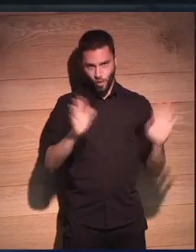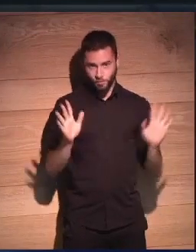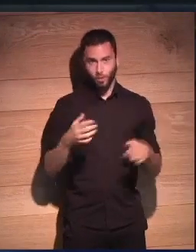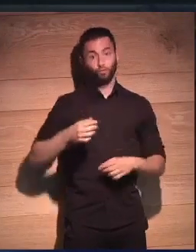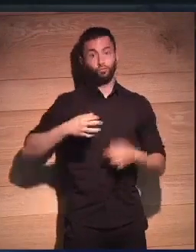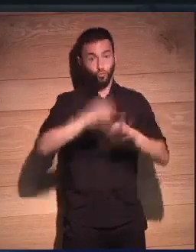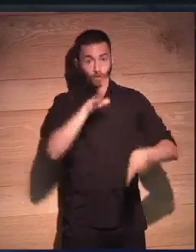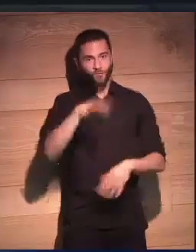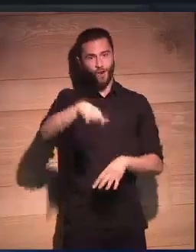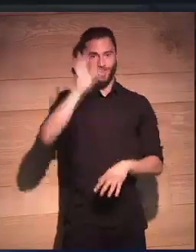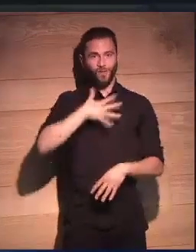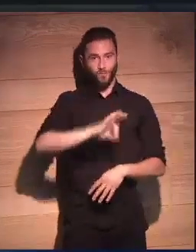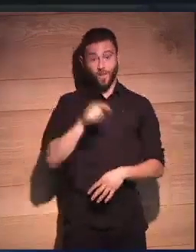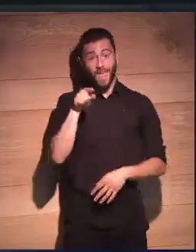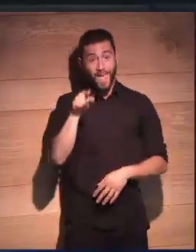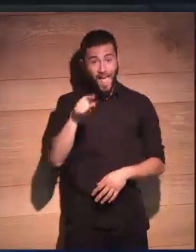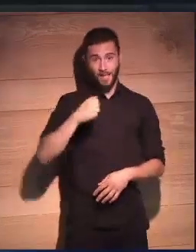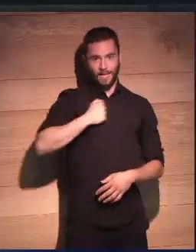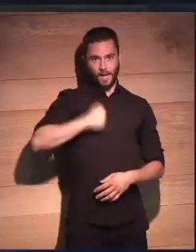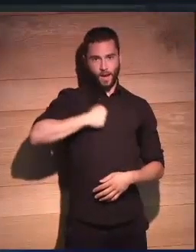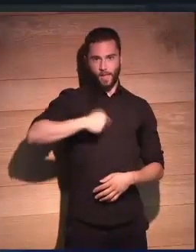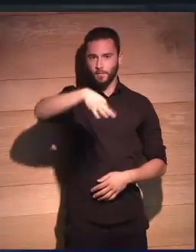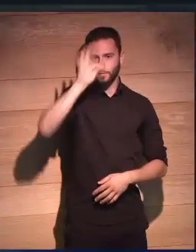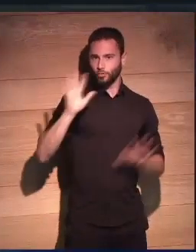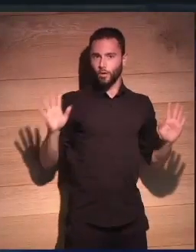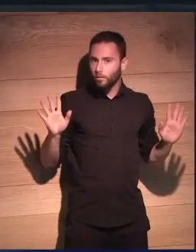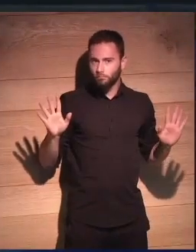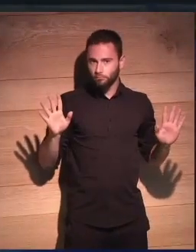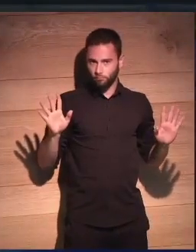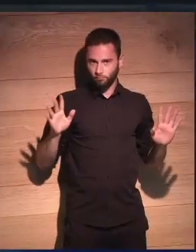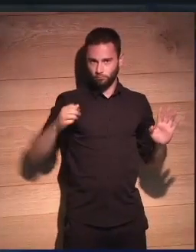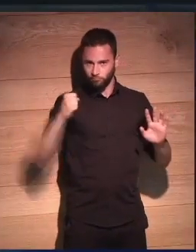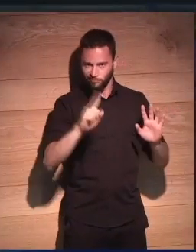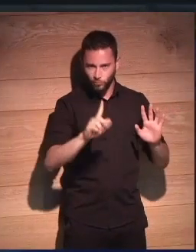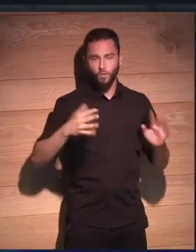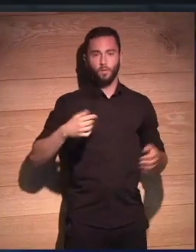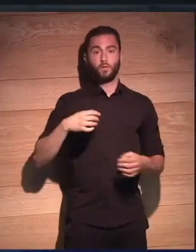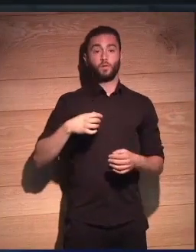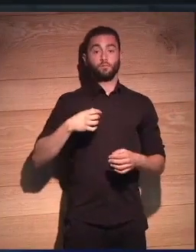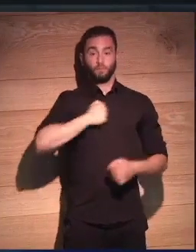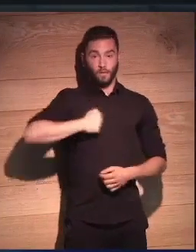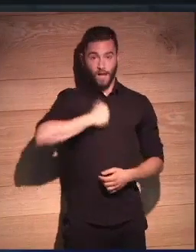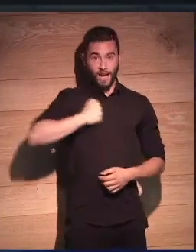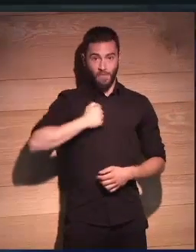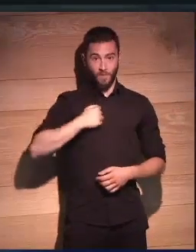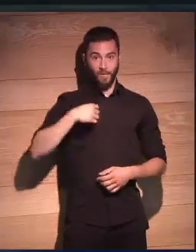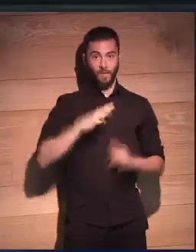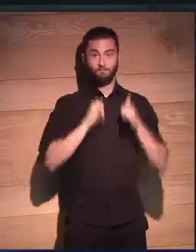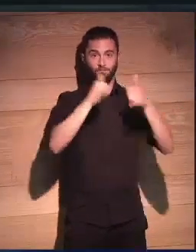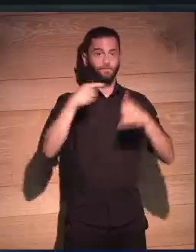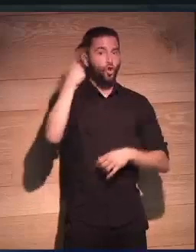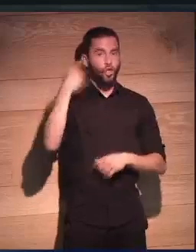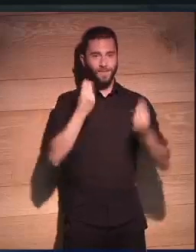¿no? Pues él escoge ser canadiense, ¿verdad? Así que es un escocés canadiense afincado en Londres, que las